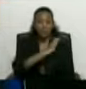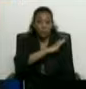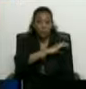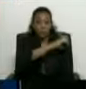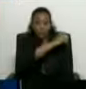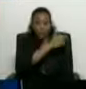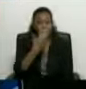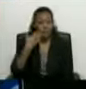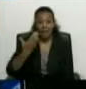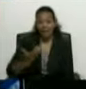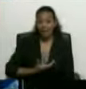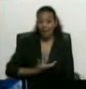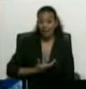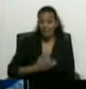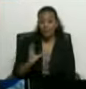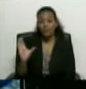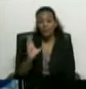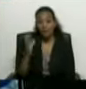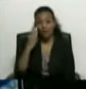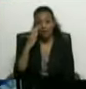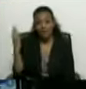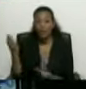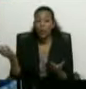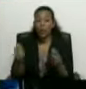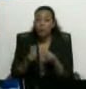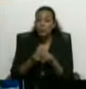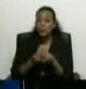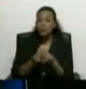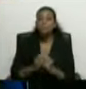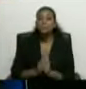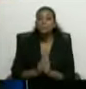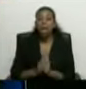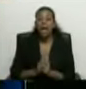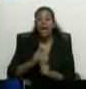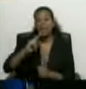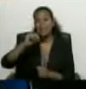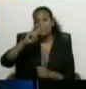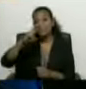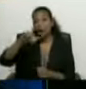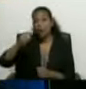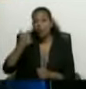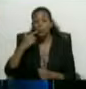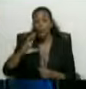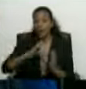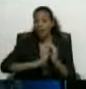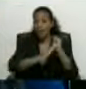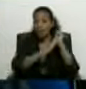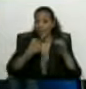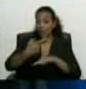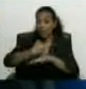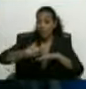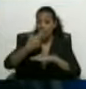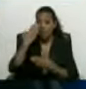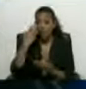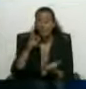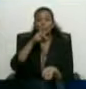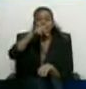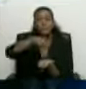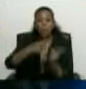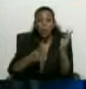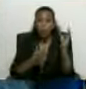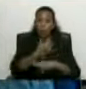de jefe, Carmen Meléndez, en conjunto con Nahum Fernández, jefe de gobierno, dicen presente en